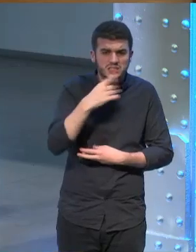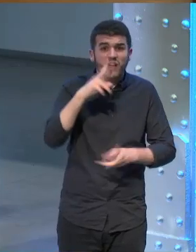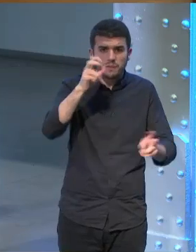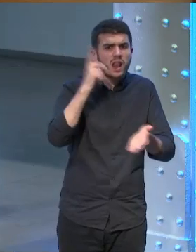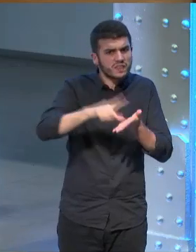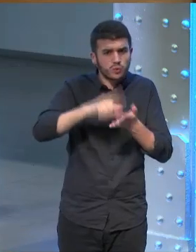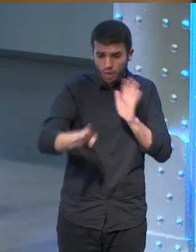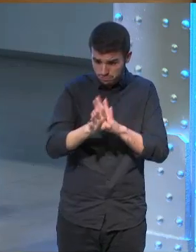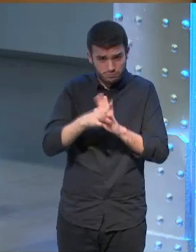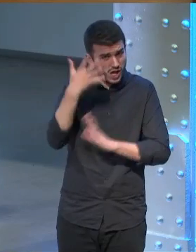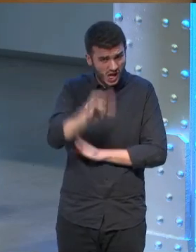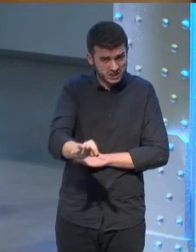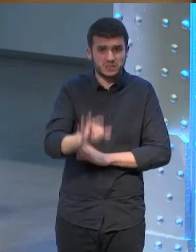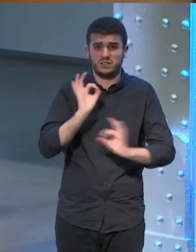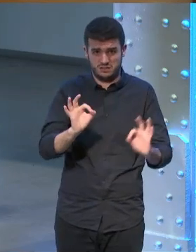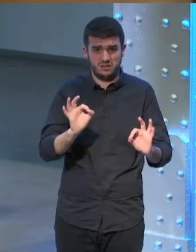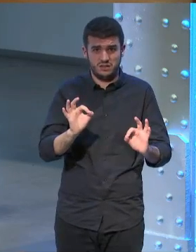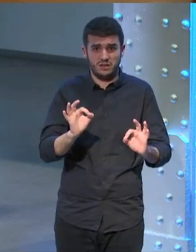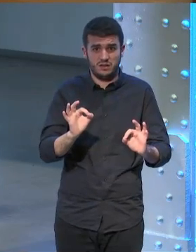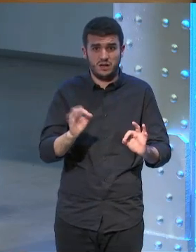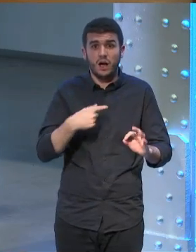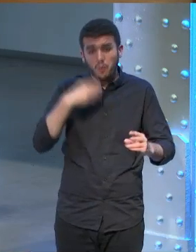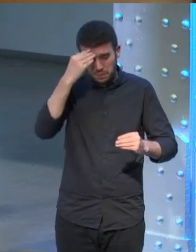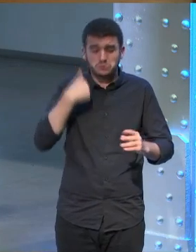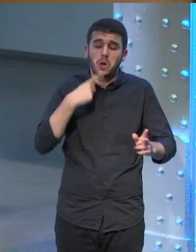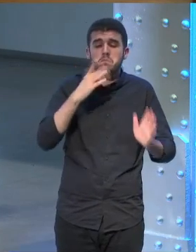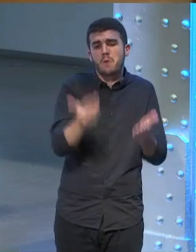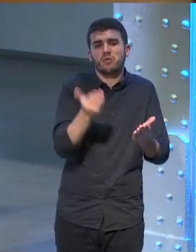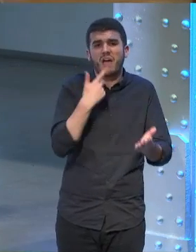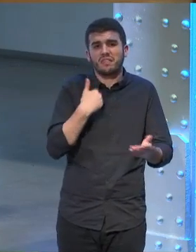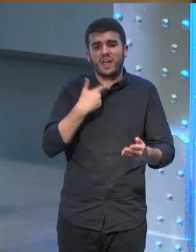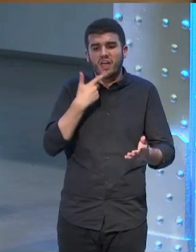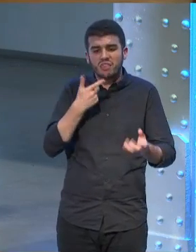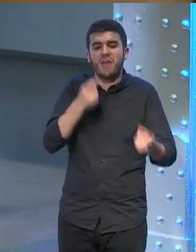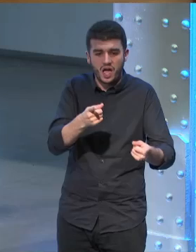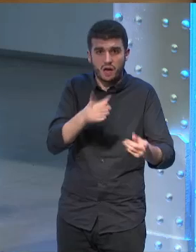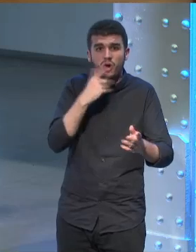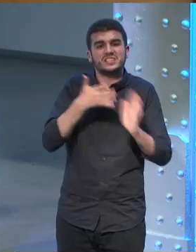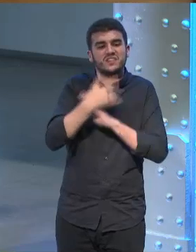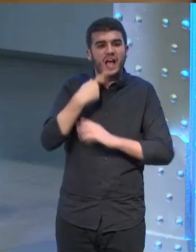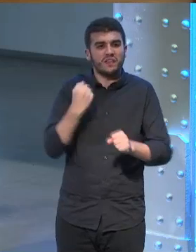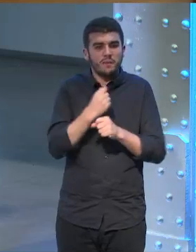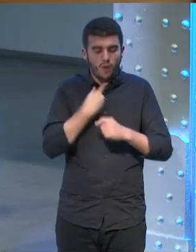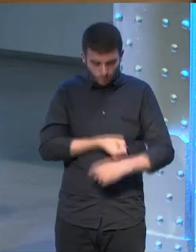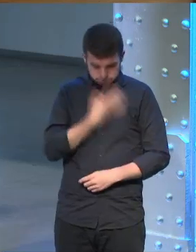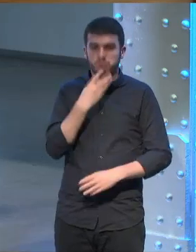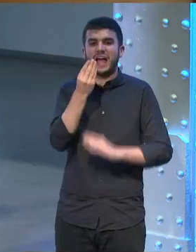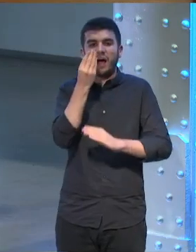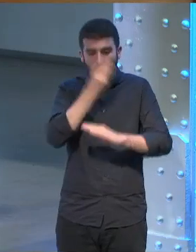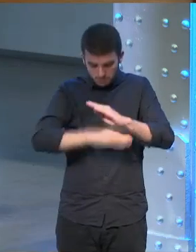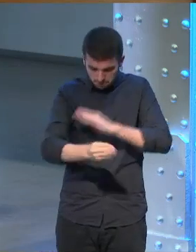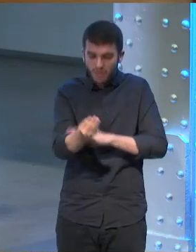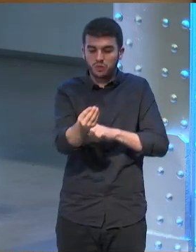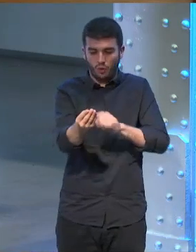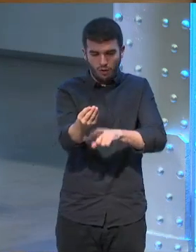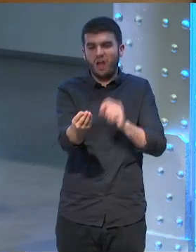literatura, y creo que es importante transmitir eso, que no solo que tiene que ser una vocación nata, innata, que al final es que es